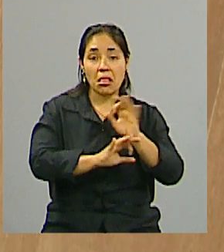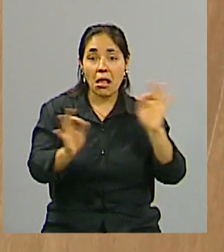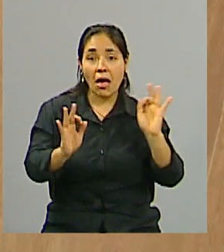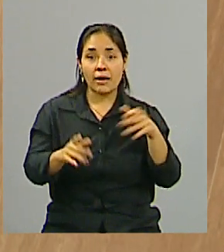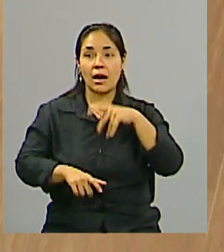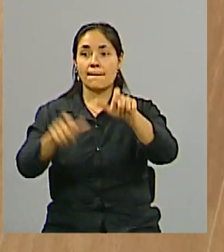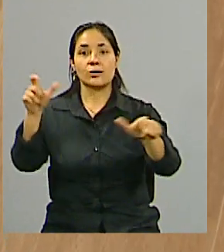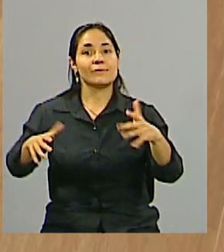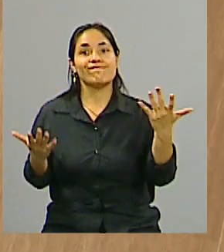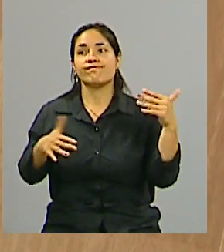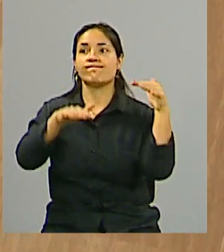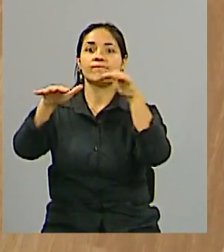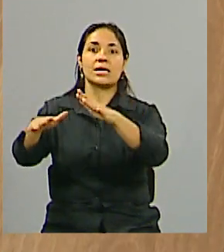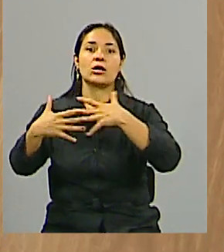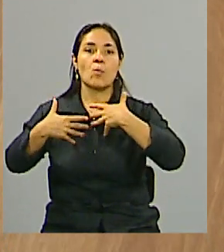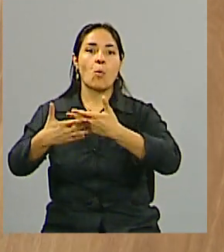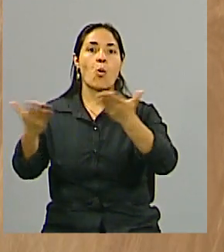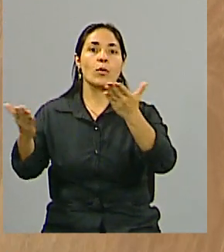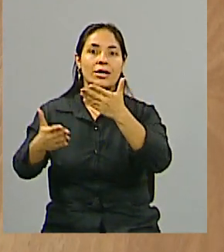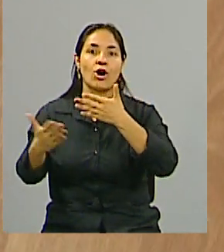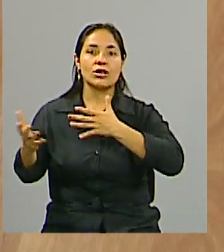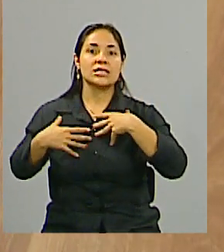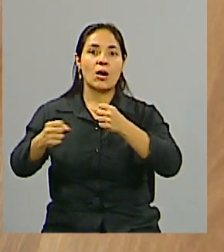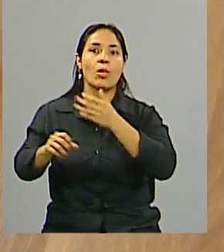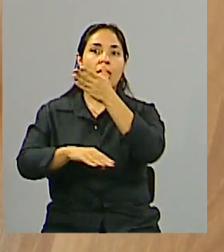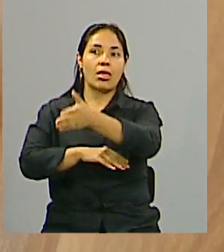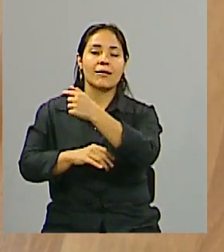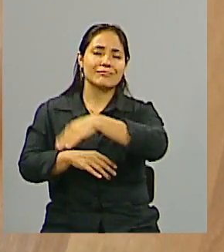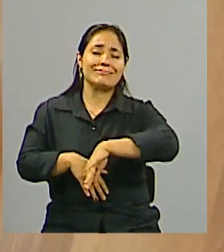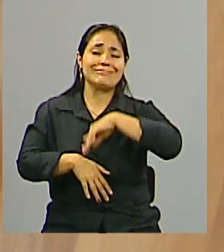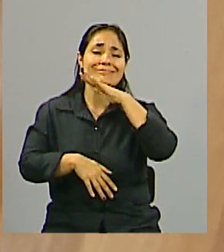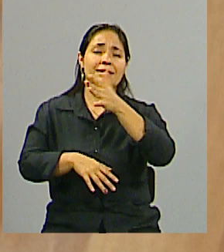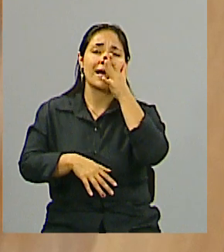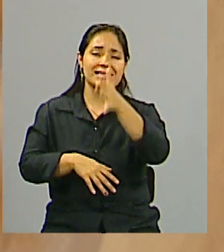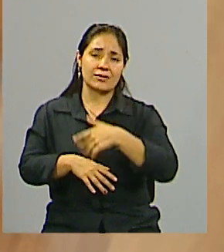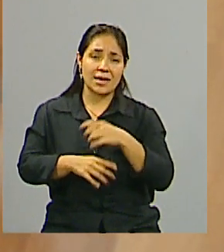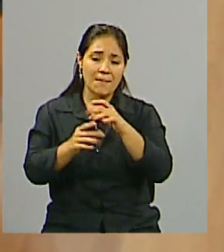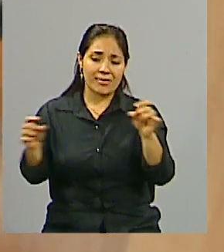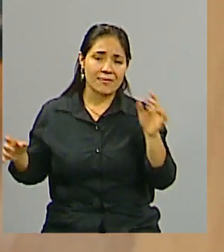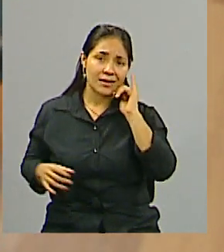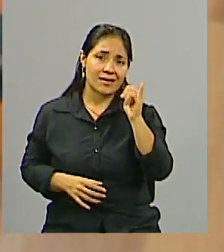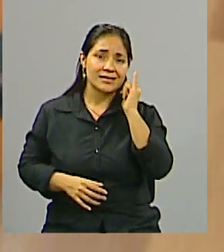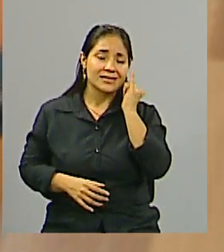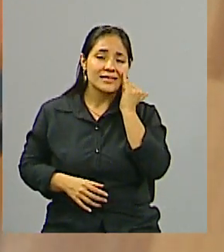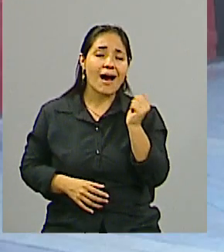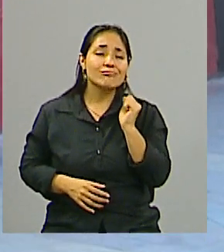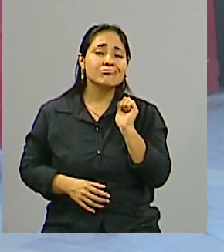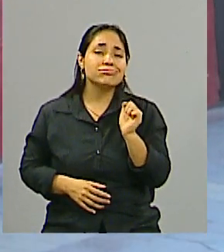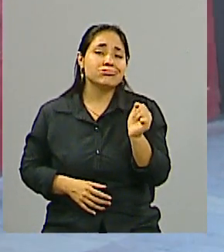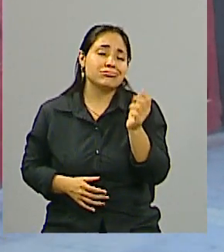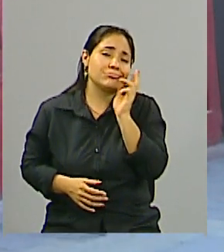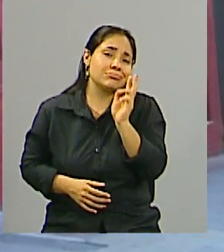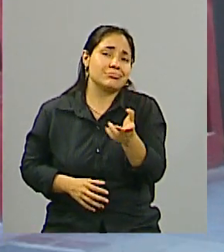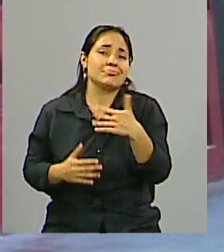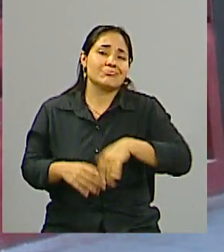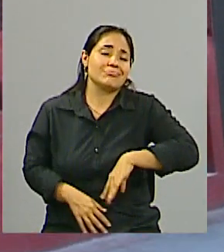ya hemos visto lo que pasó en tiempos de pandemia, ¿no? Entonces, podemos decir que tendría que ser una